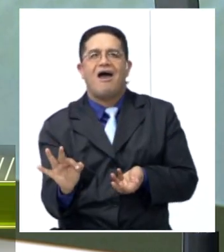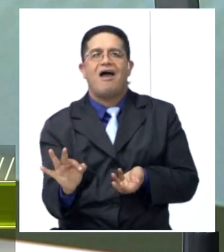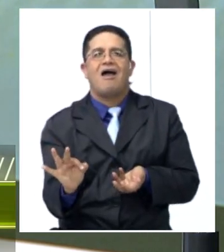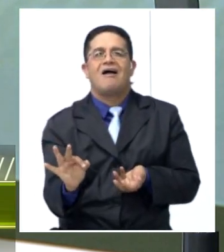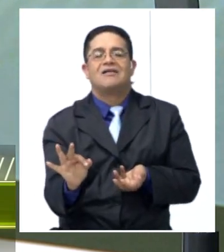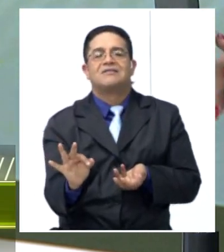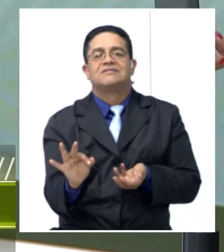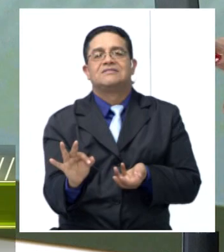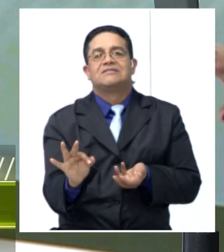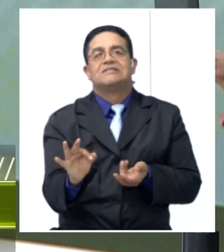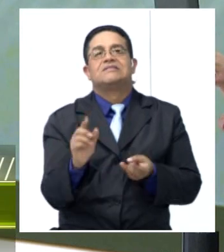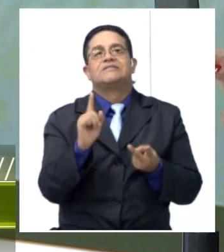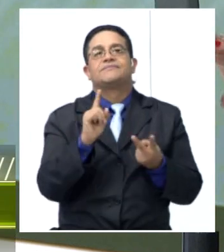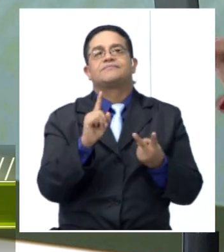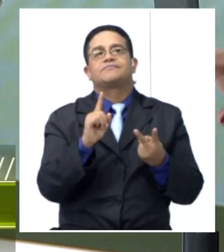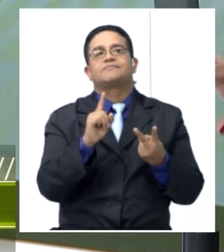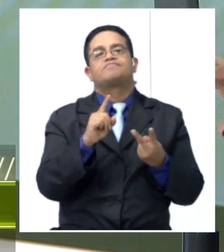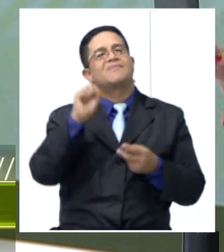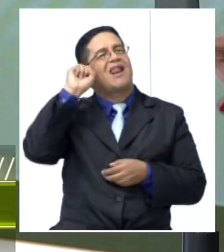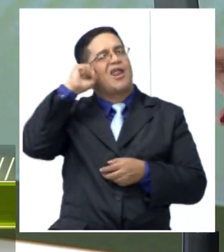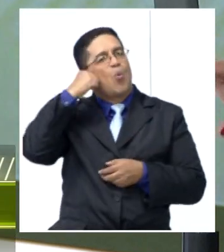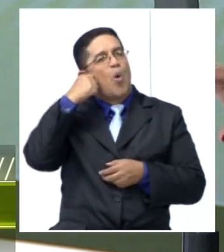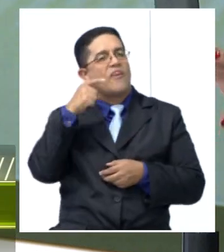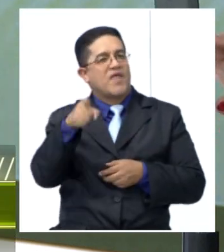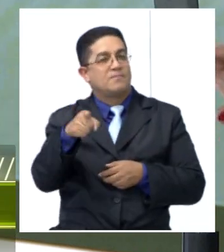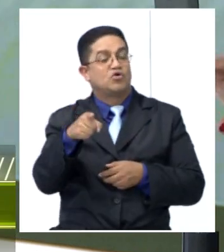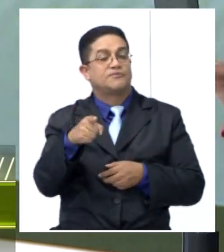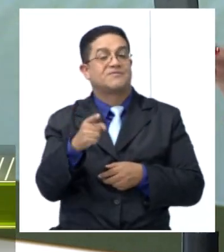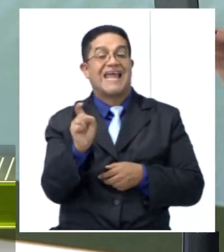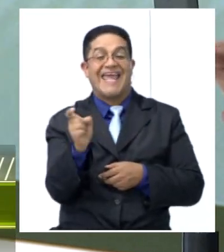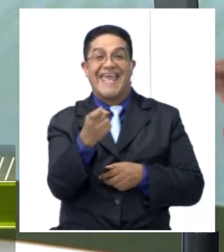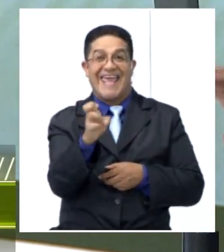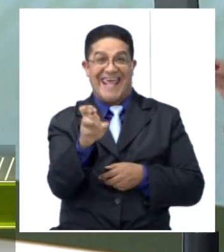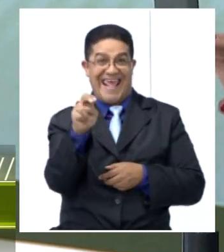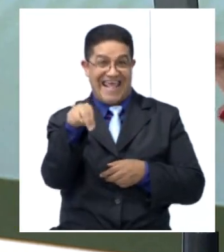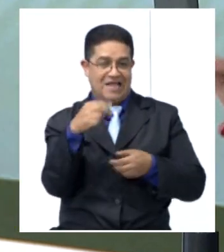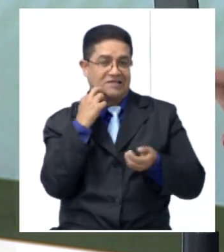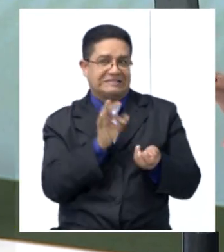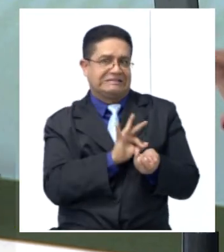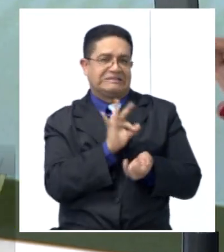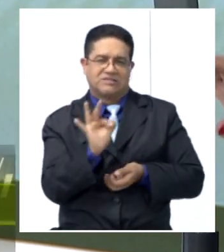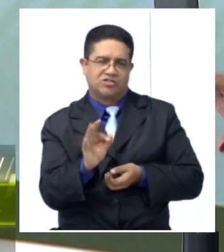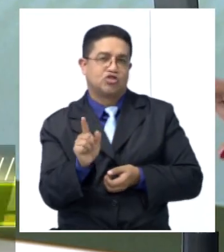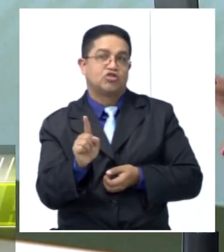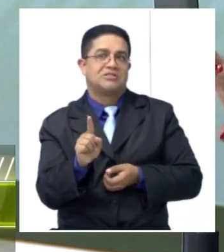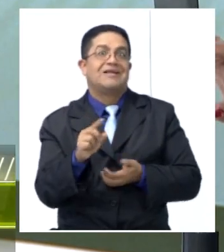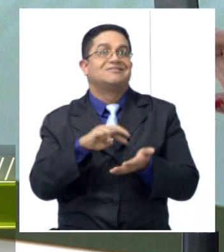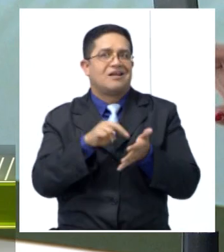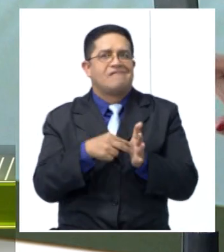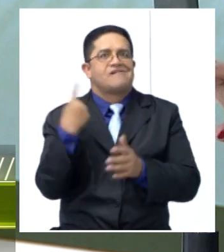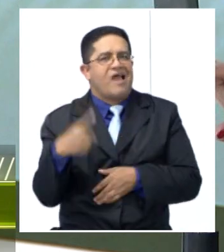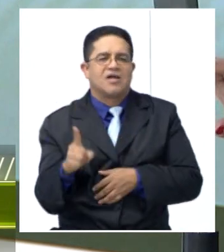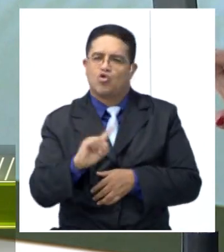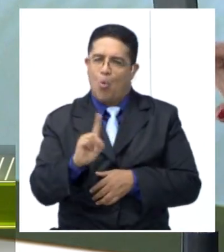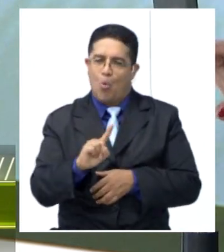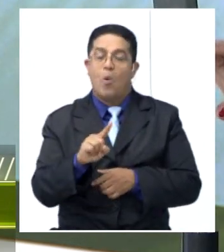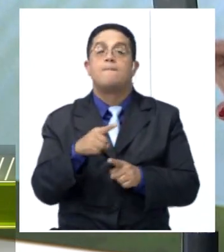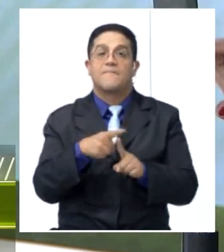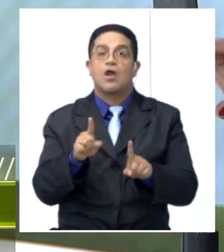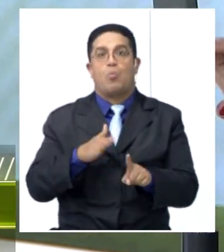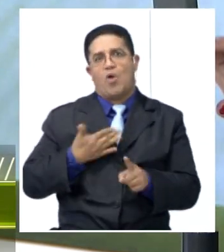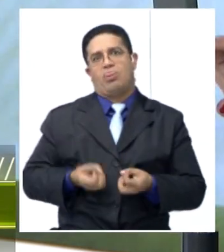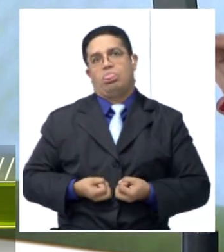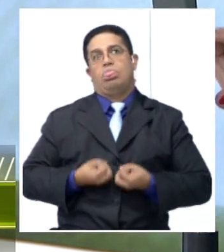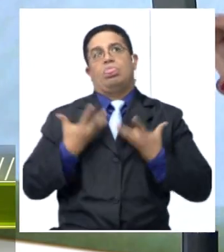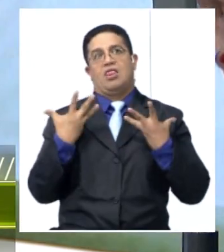la potencialidad. Recordemos que los genes no determinan la enfermedad, sino que te predisponen a que desarrolles la enfermedad, ¿de acuerdo? Entonces vemos